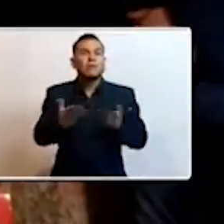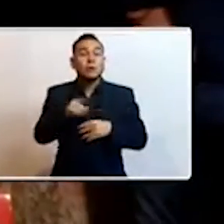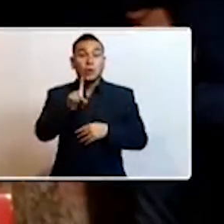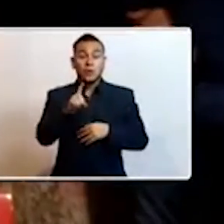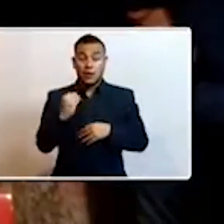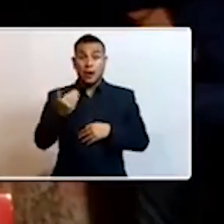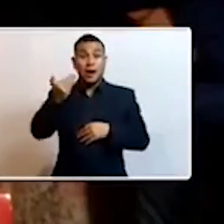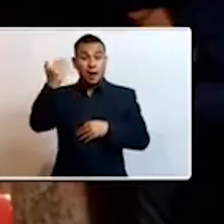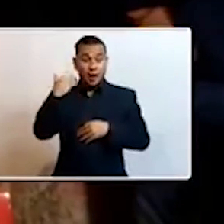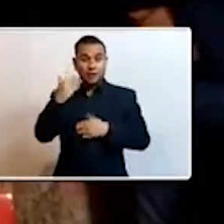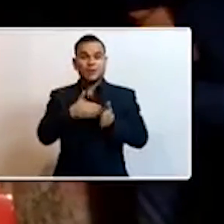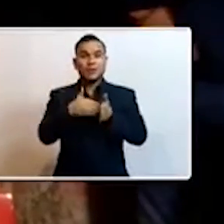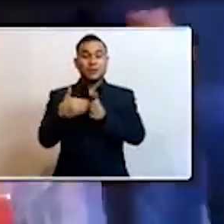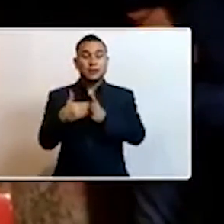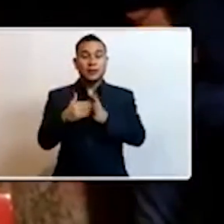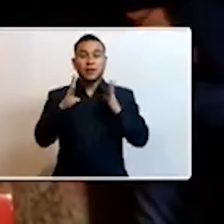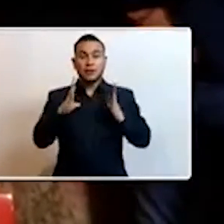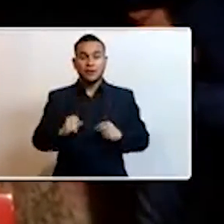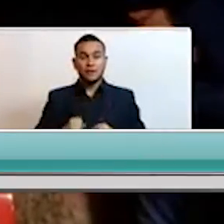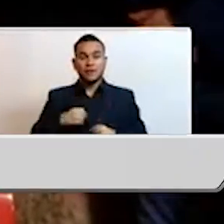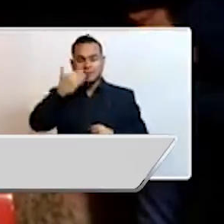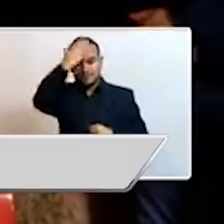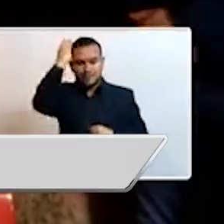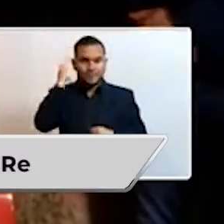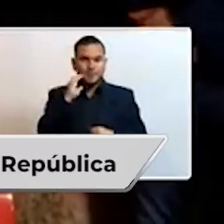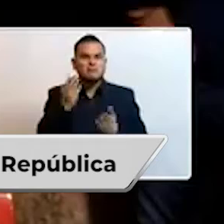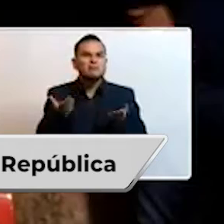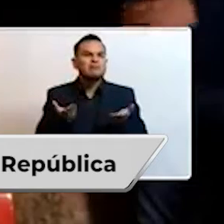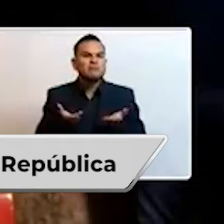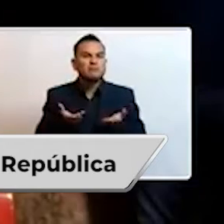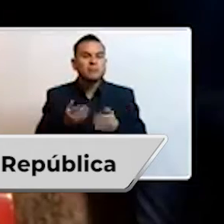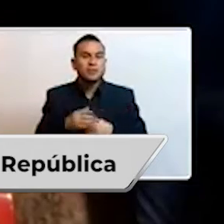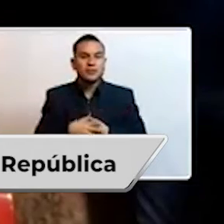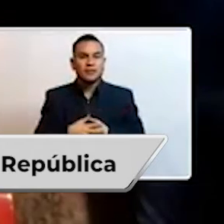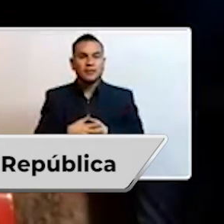año de gobierno y